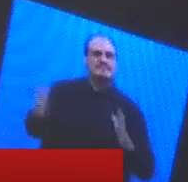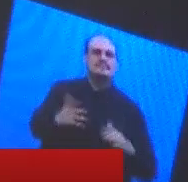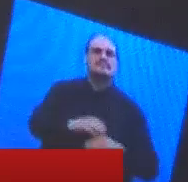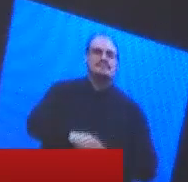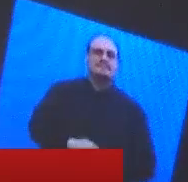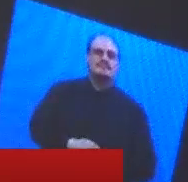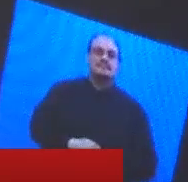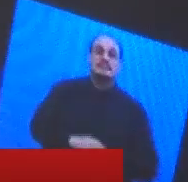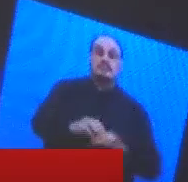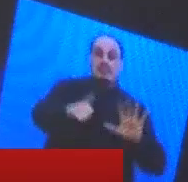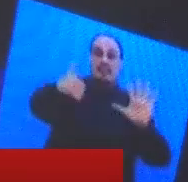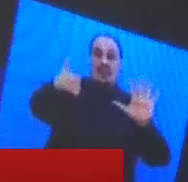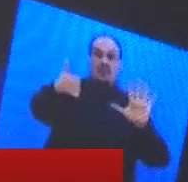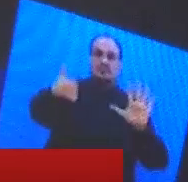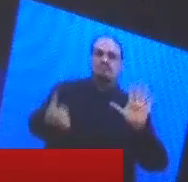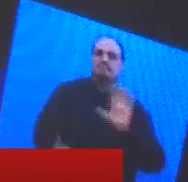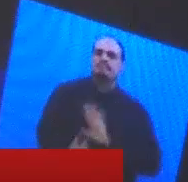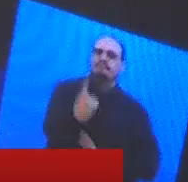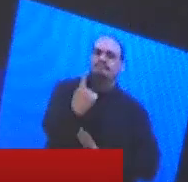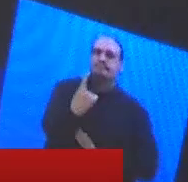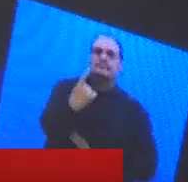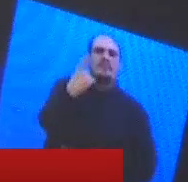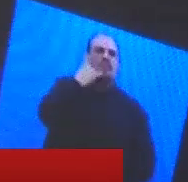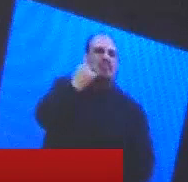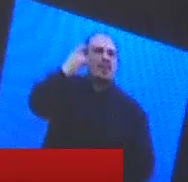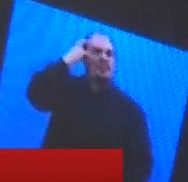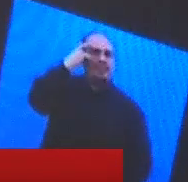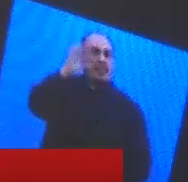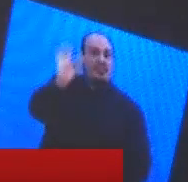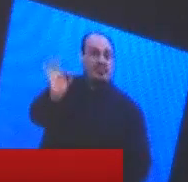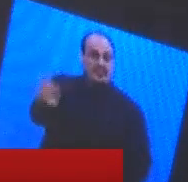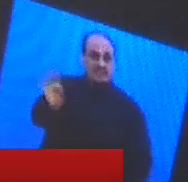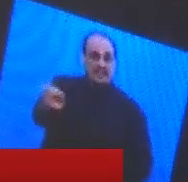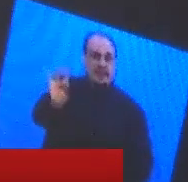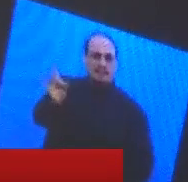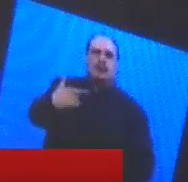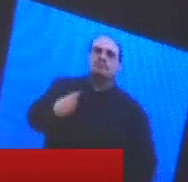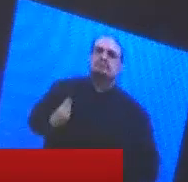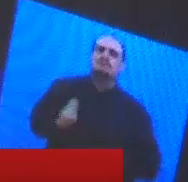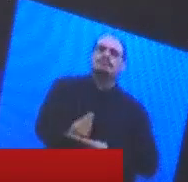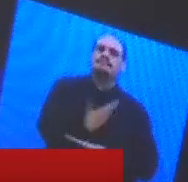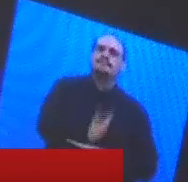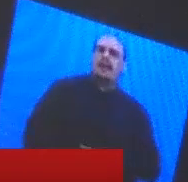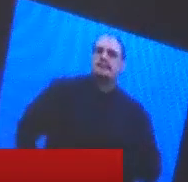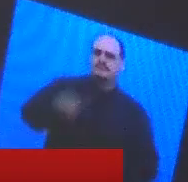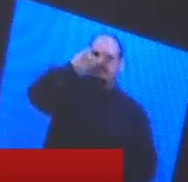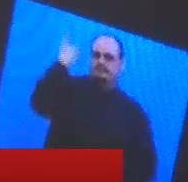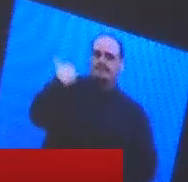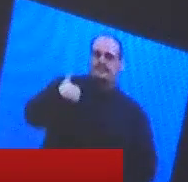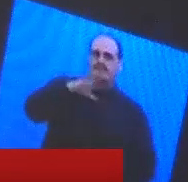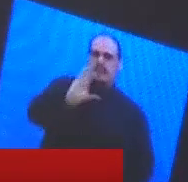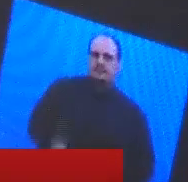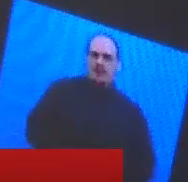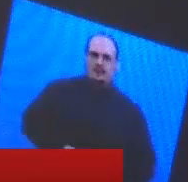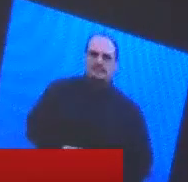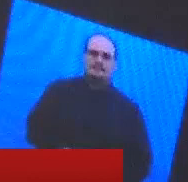comunidad climática está atenta a ver lo que pasa allí. Bueno, el tema de, por ejemplo, del cambio climático y demás,